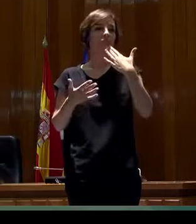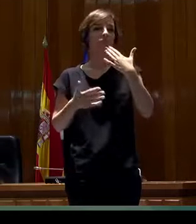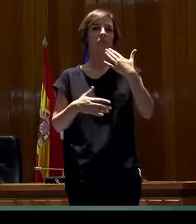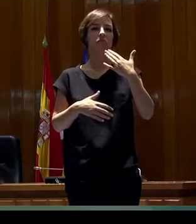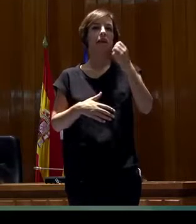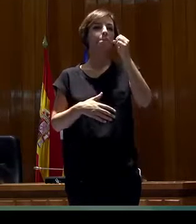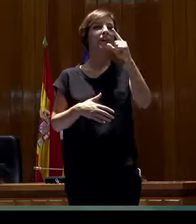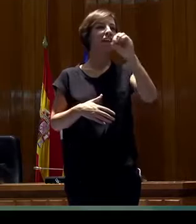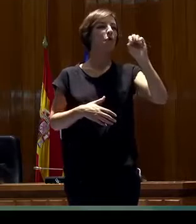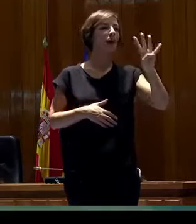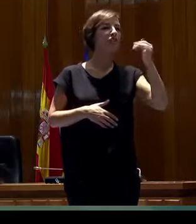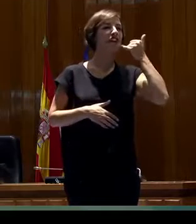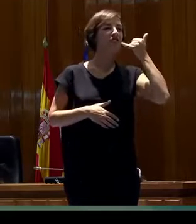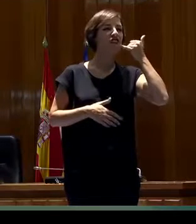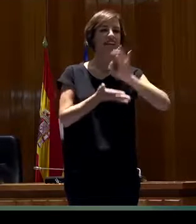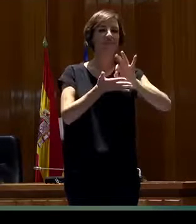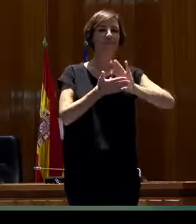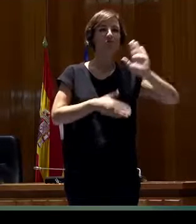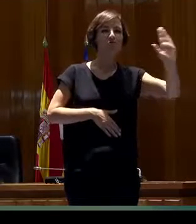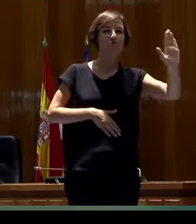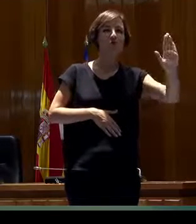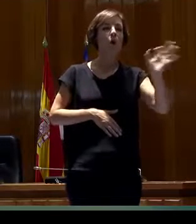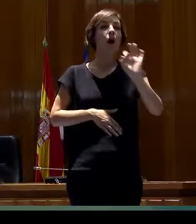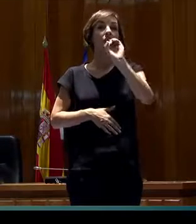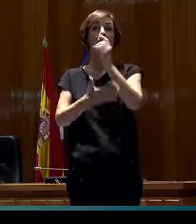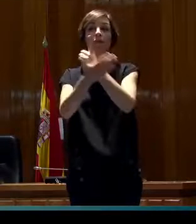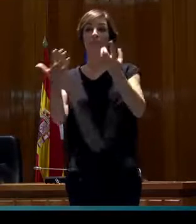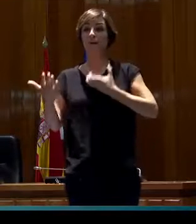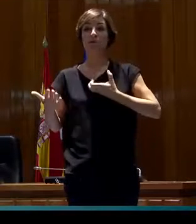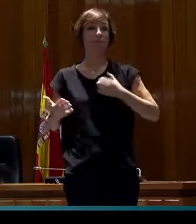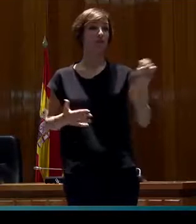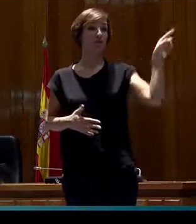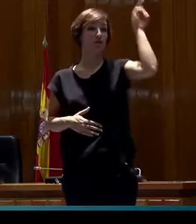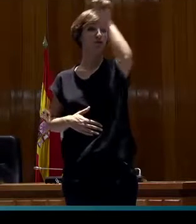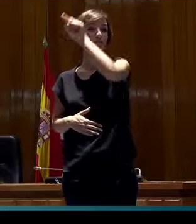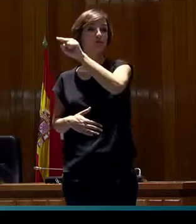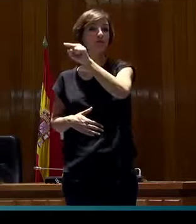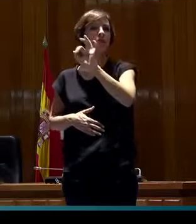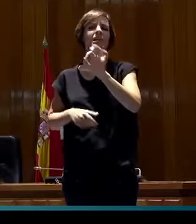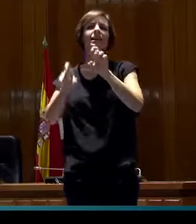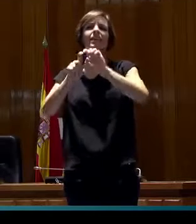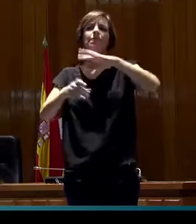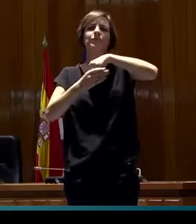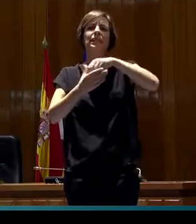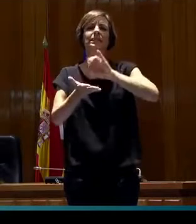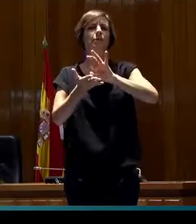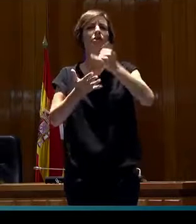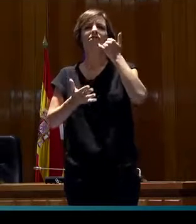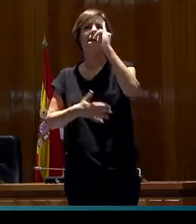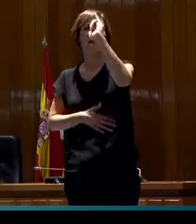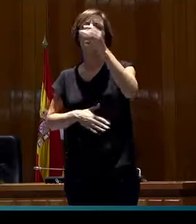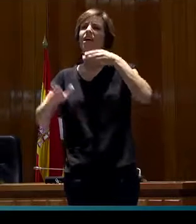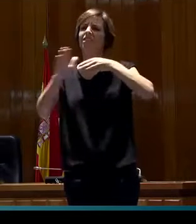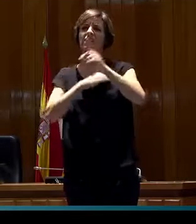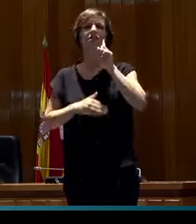1004 de Telefónica, ¿no?, el servicio telefónico, o los 010 de los ayuntamientos, entidades que tienen servicios telefónicos y que quieren hacerlos